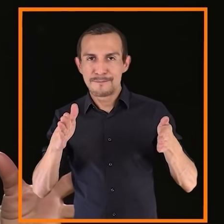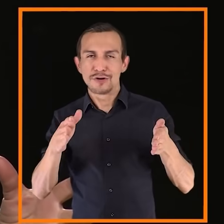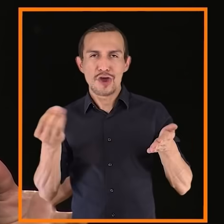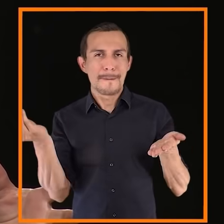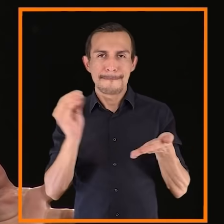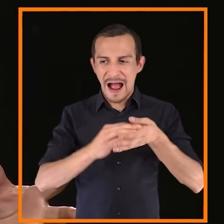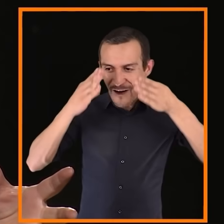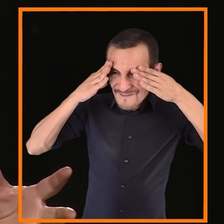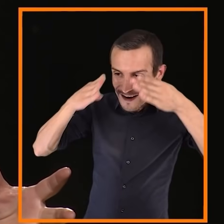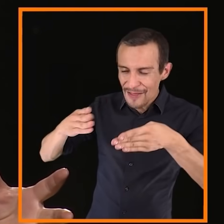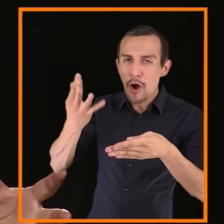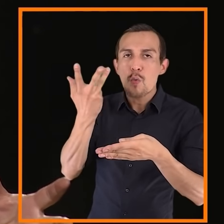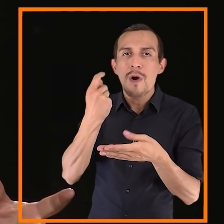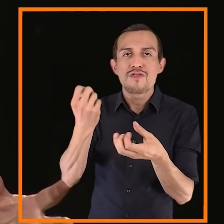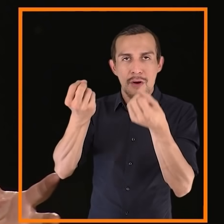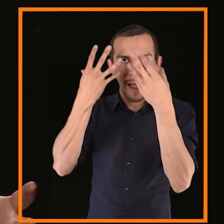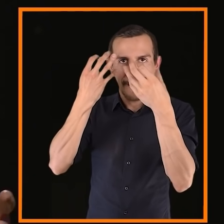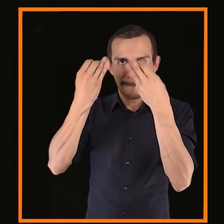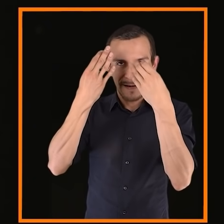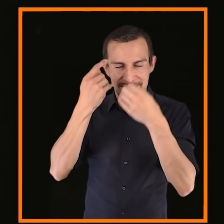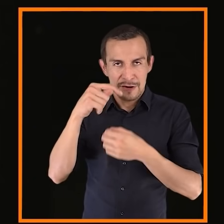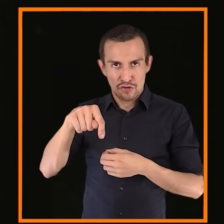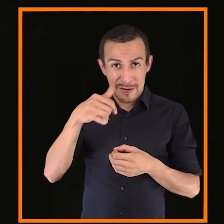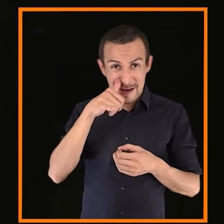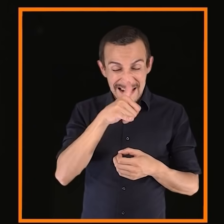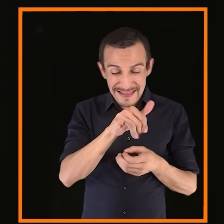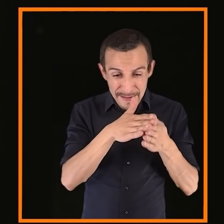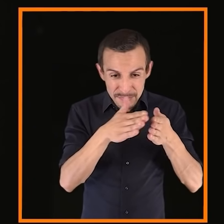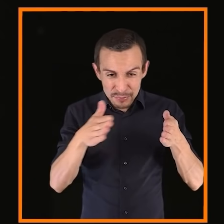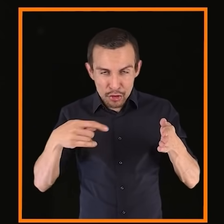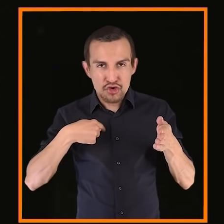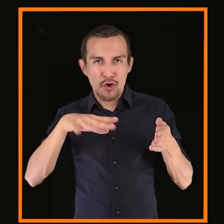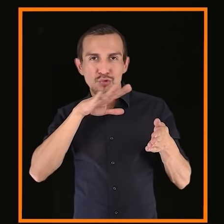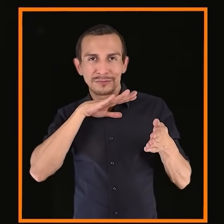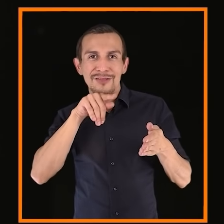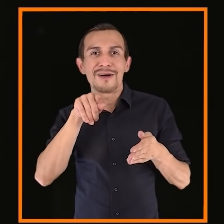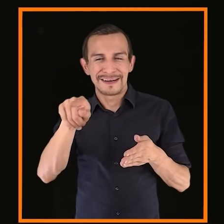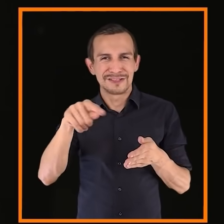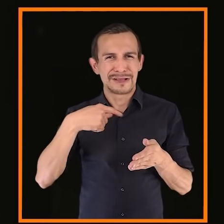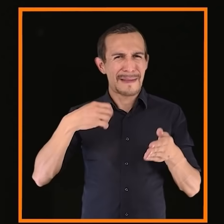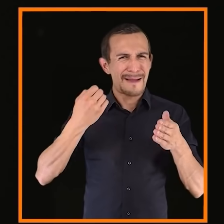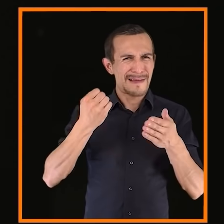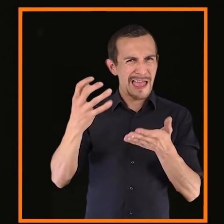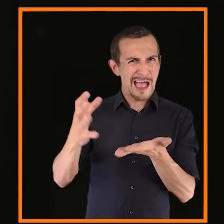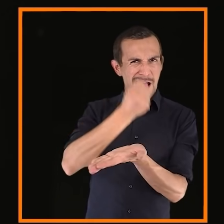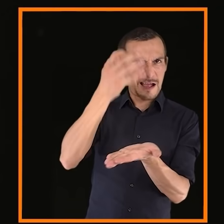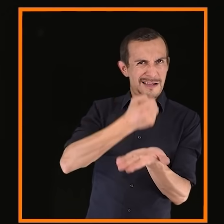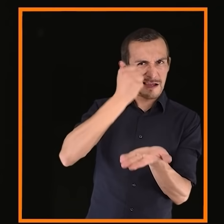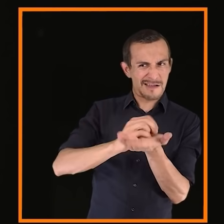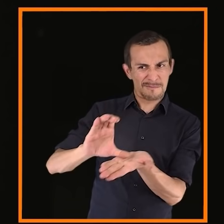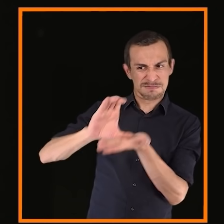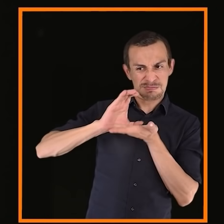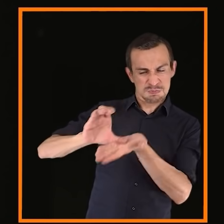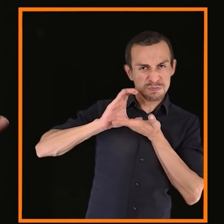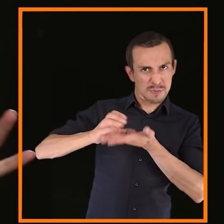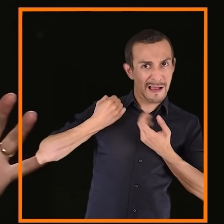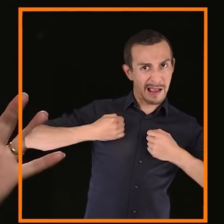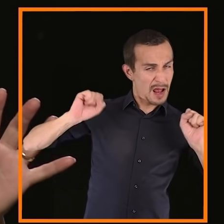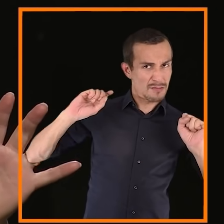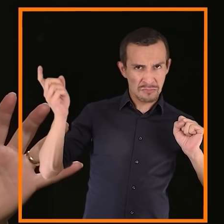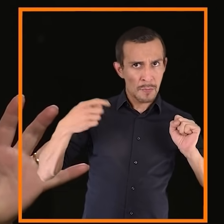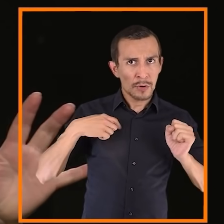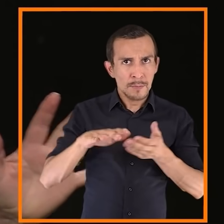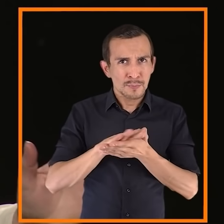voy a aprender, ¿me entiendes? Entonces, este tiempo yo lo he utilizado para eso, más que para ganar dinero, porque si ustedes